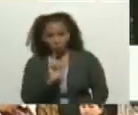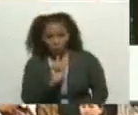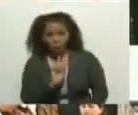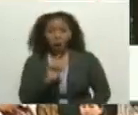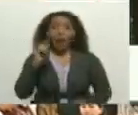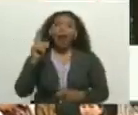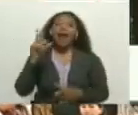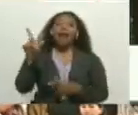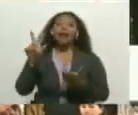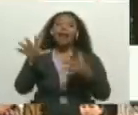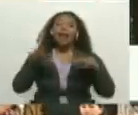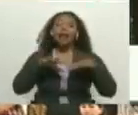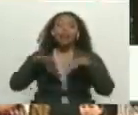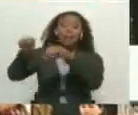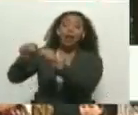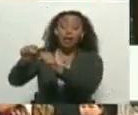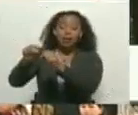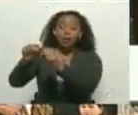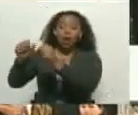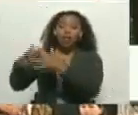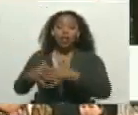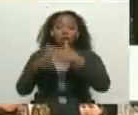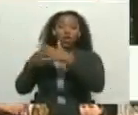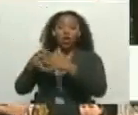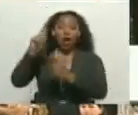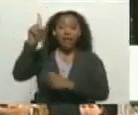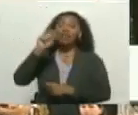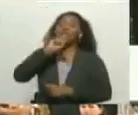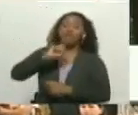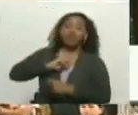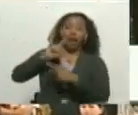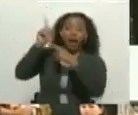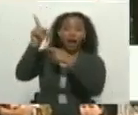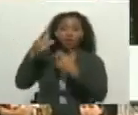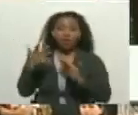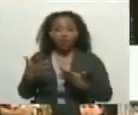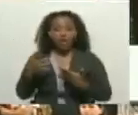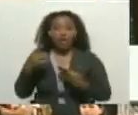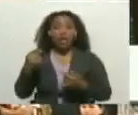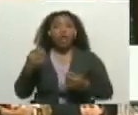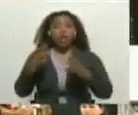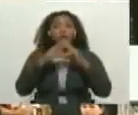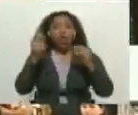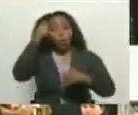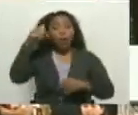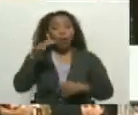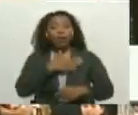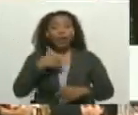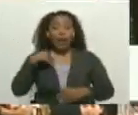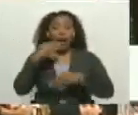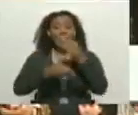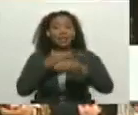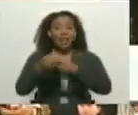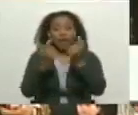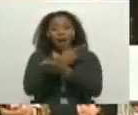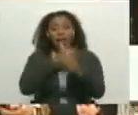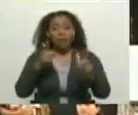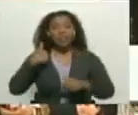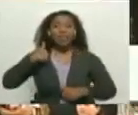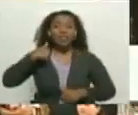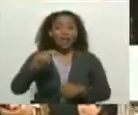imperialismo norteamericano. Histórico, de los pueblos. Todos los pueblos que quieren ser libres, si en verdad quieren ser libres, tienen que topar